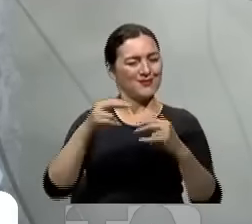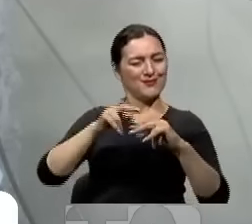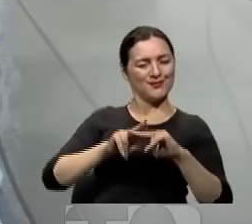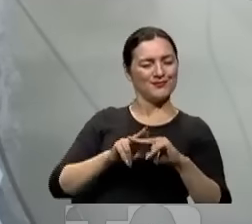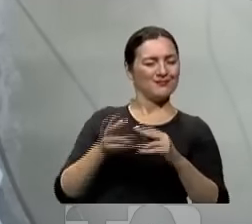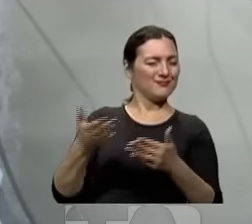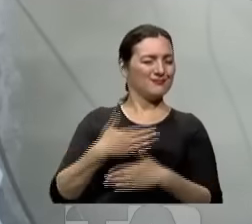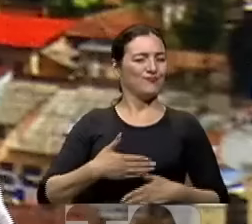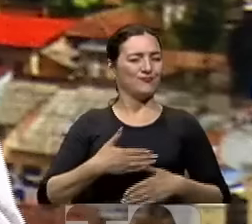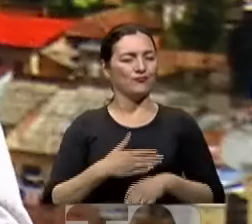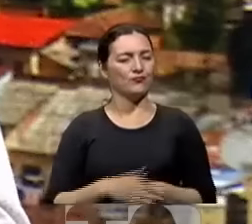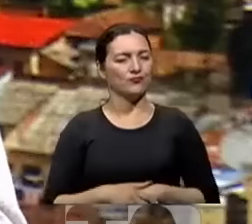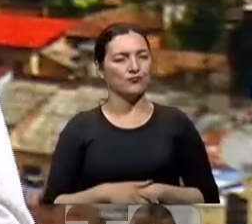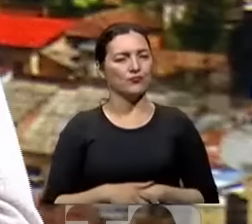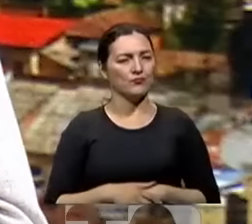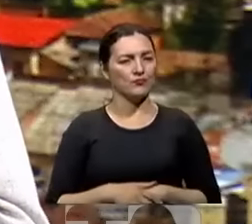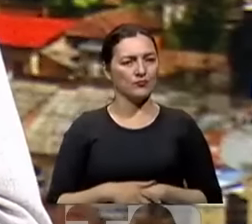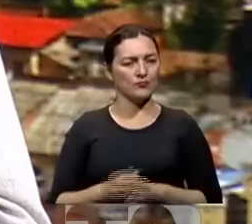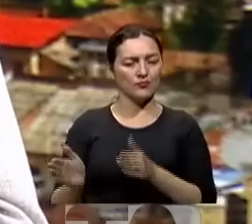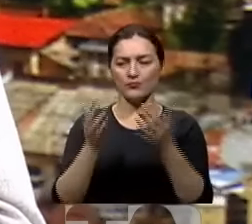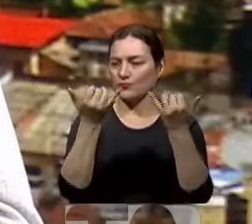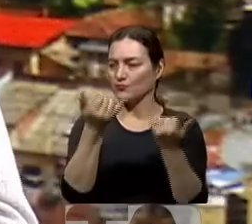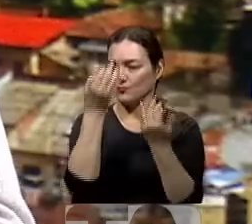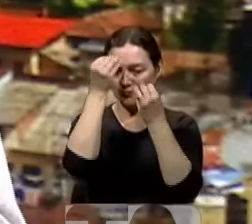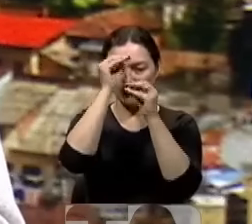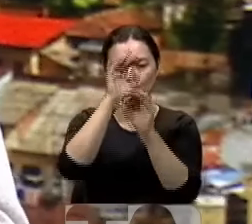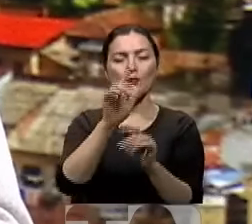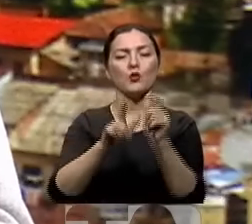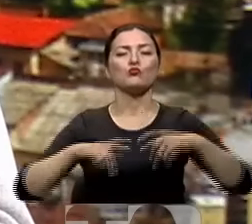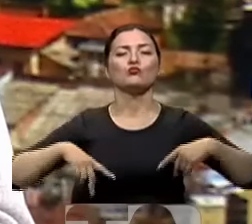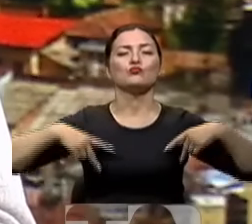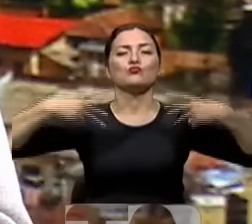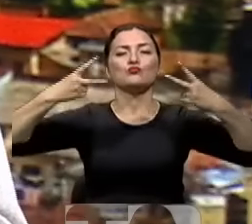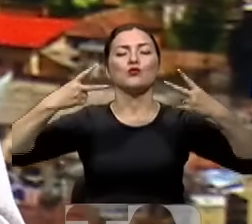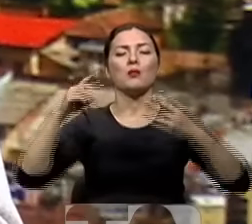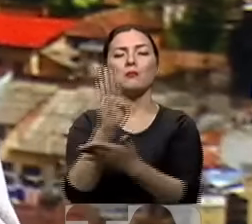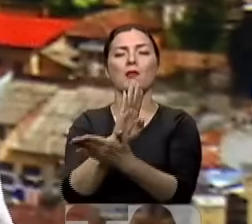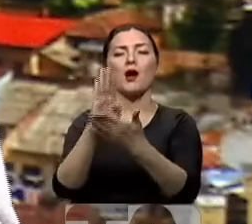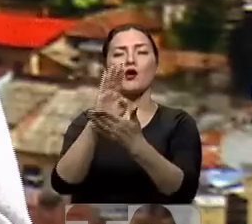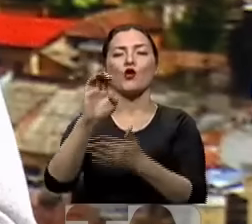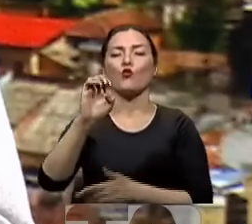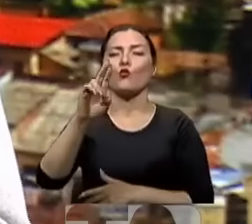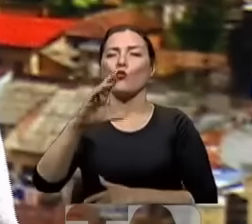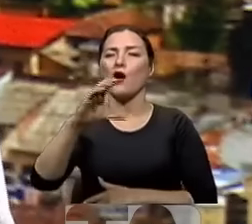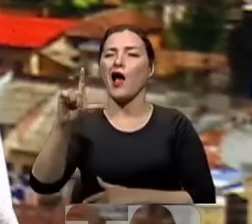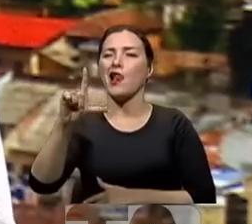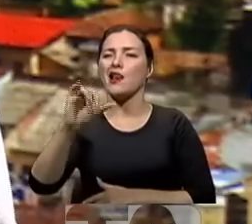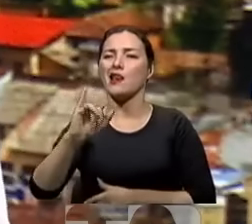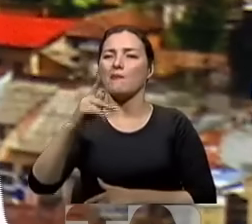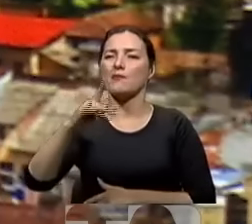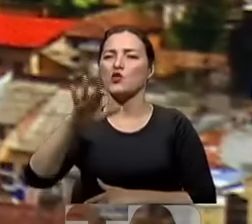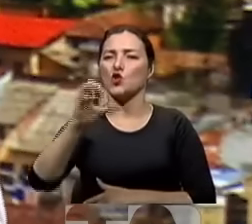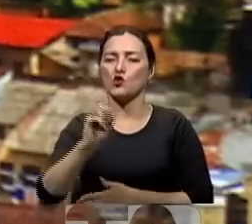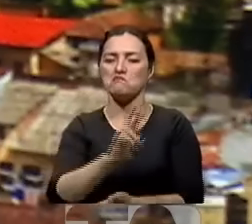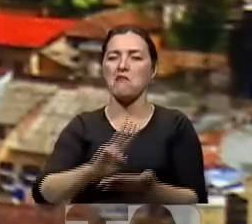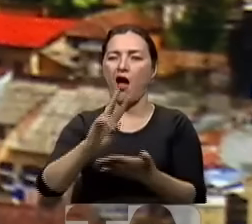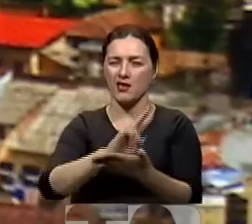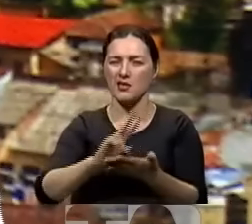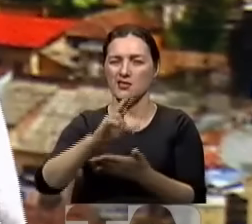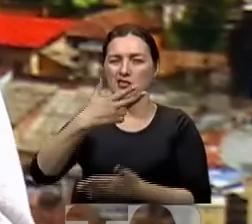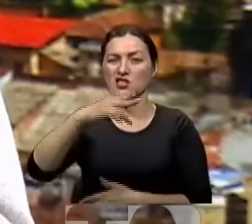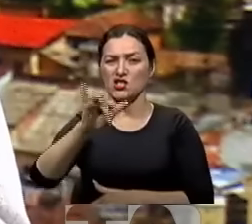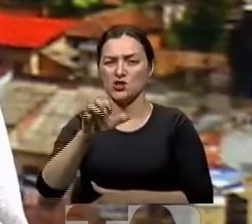este sector. Les contamos ahora que moradores del barrio Los Eucaliptos, está ubicado en el Valle de los Chillos, están preocupados por